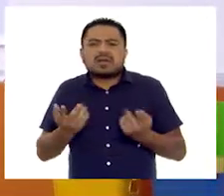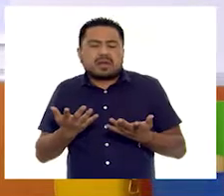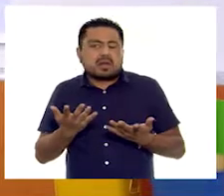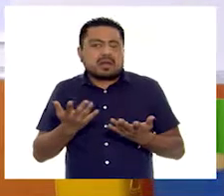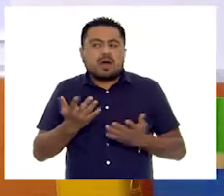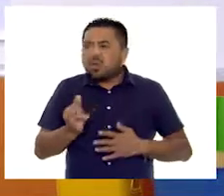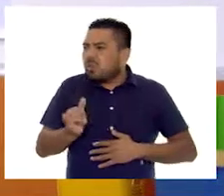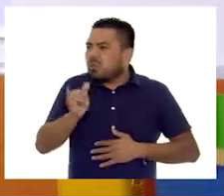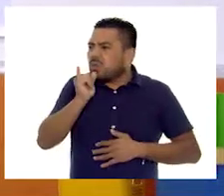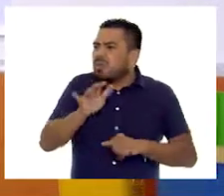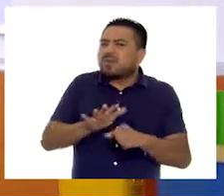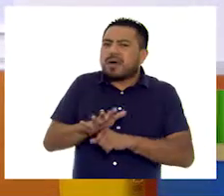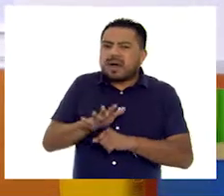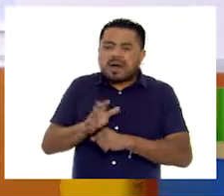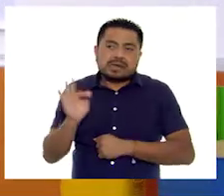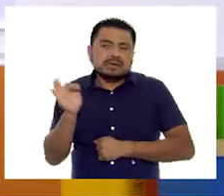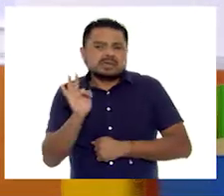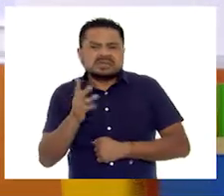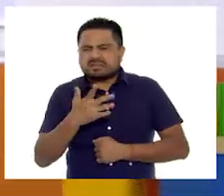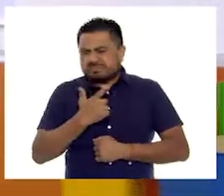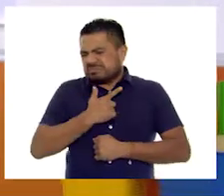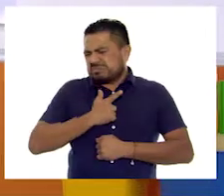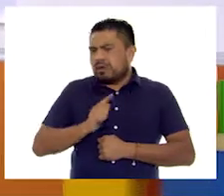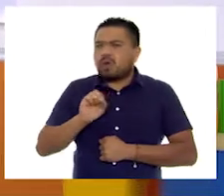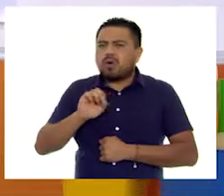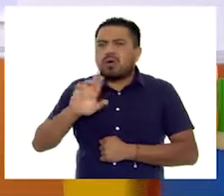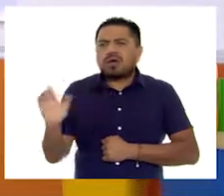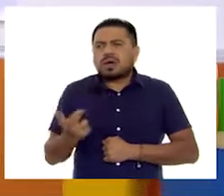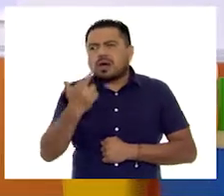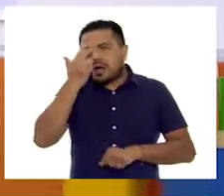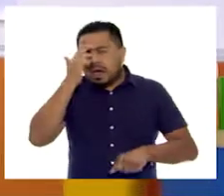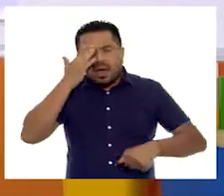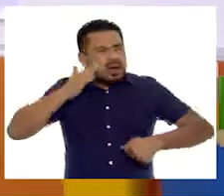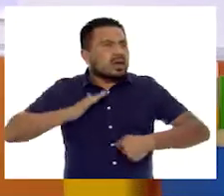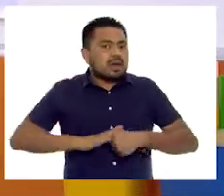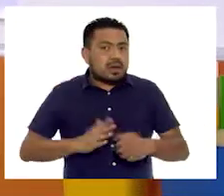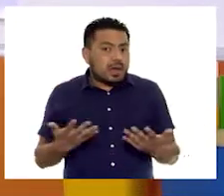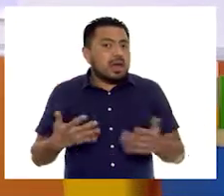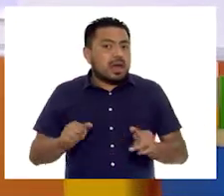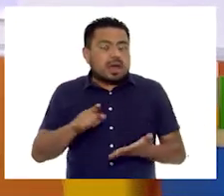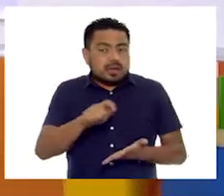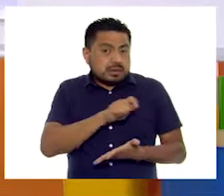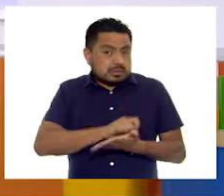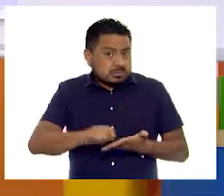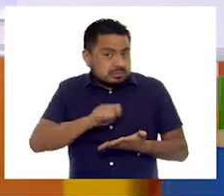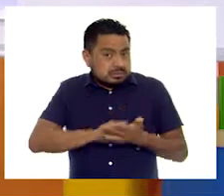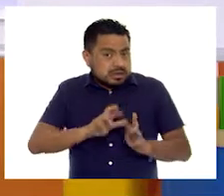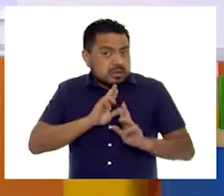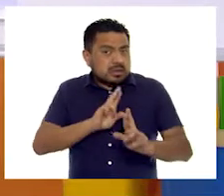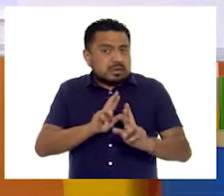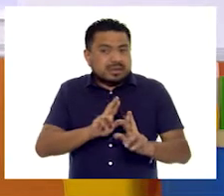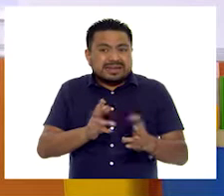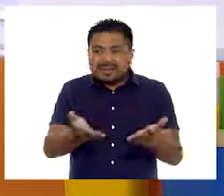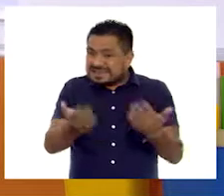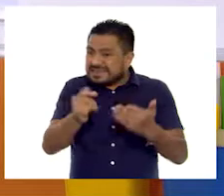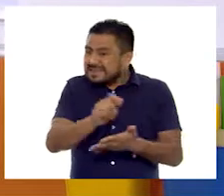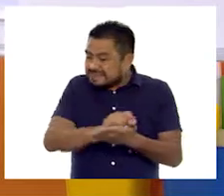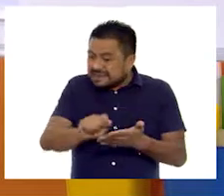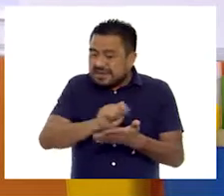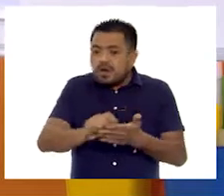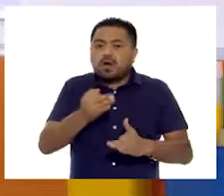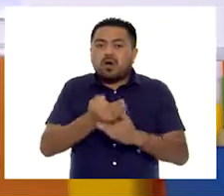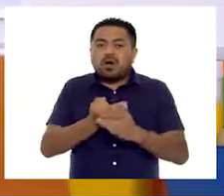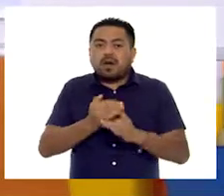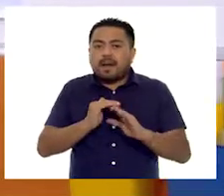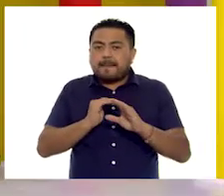A lo mejor las que más les gustaban o la que recuerdes. ¿Ya están escribiendo sus respuestas? ¡Escriban, escríbenlas! Pues ahora entonces